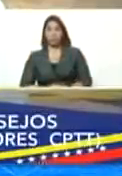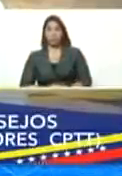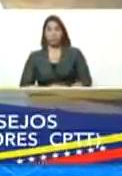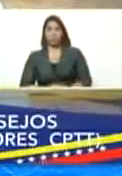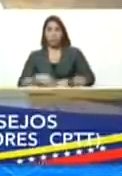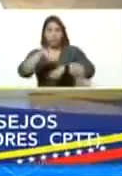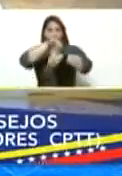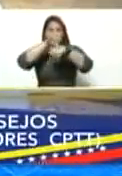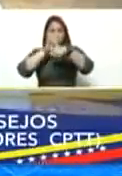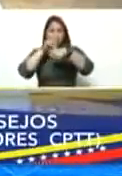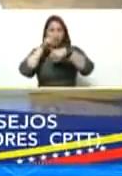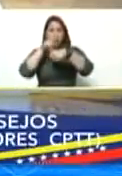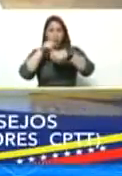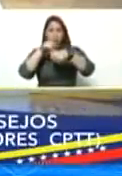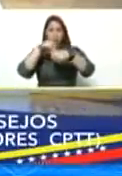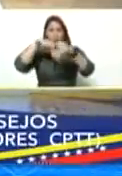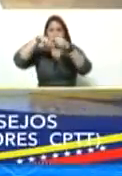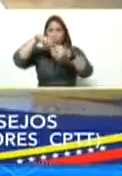rodilla.